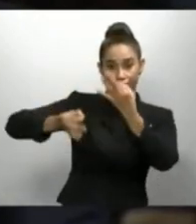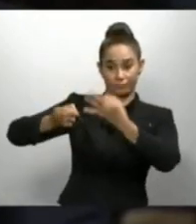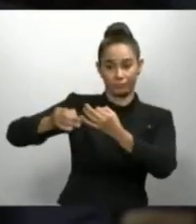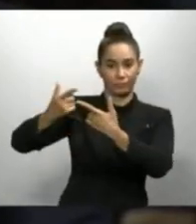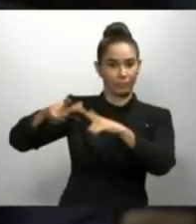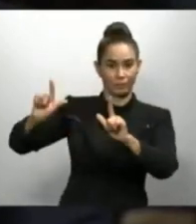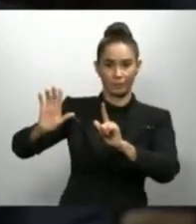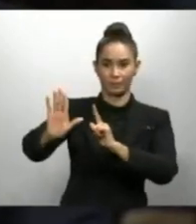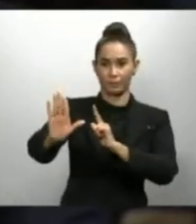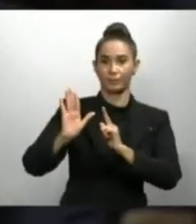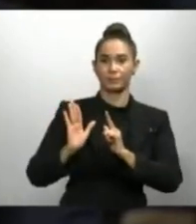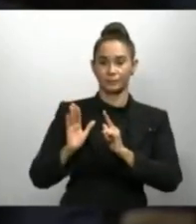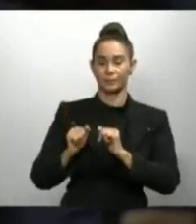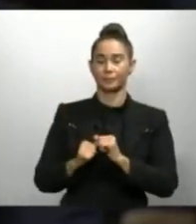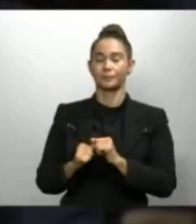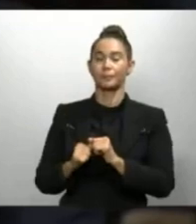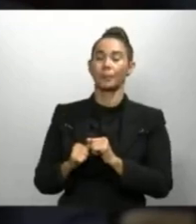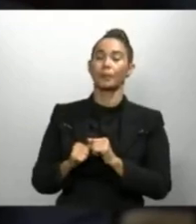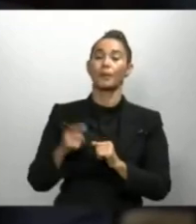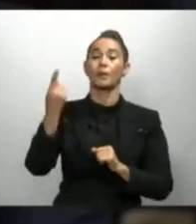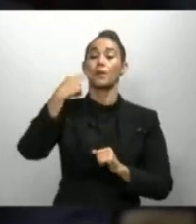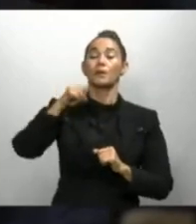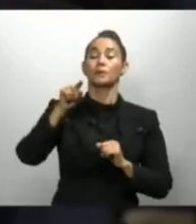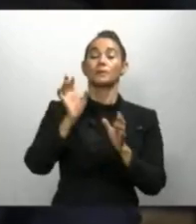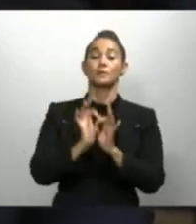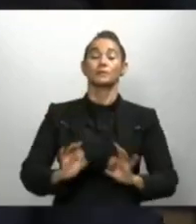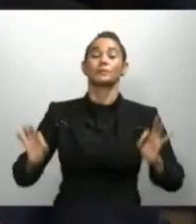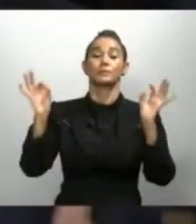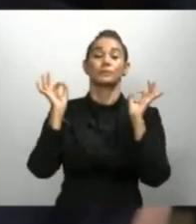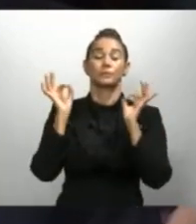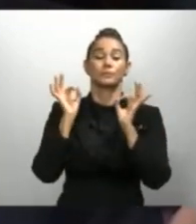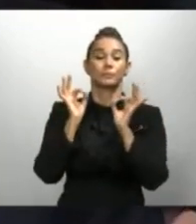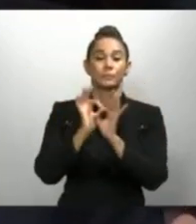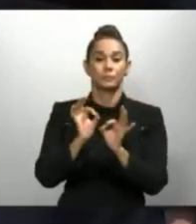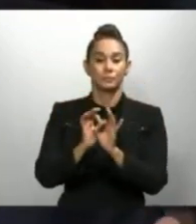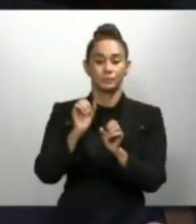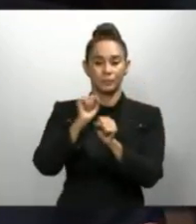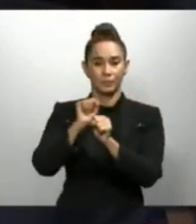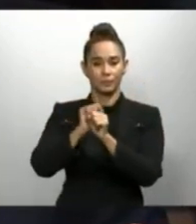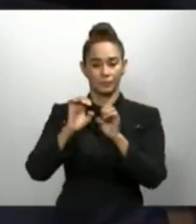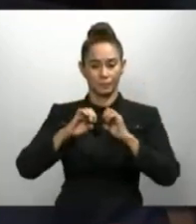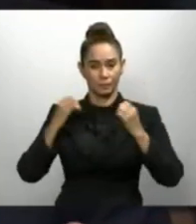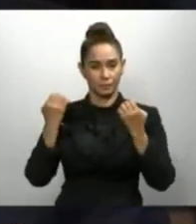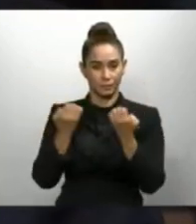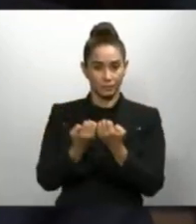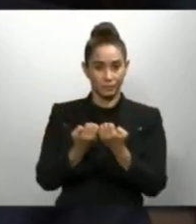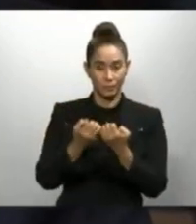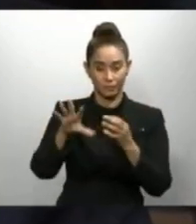justicia, que tiene que actuar. Por eso la importancia del trabajo en equipo que el